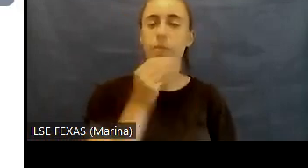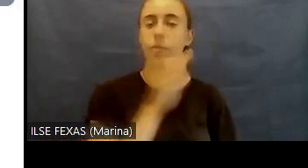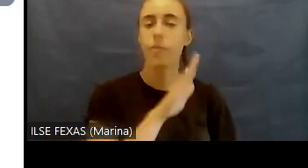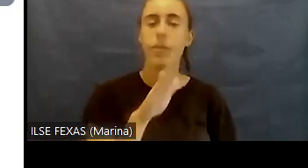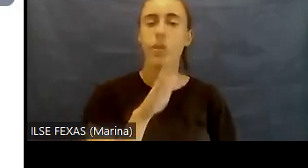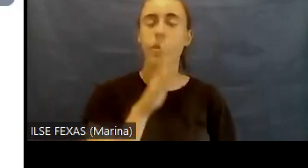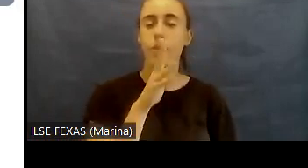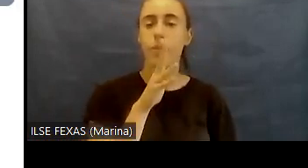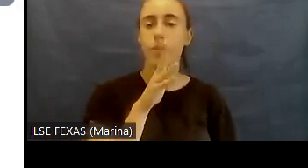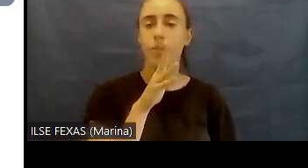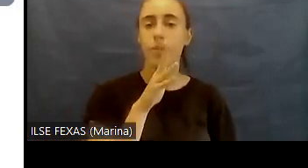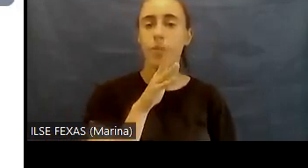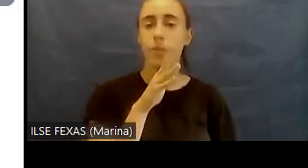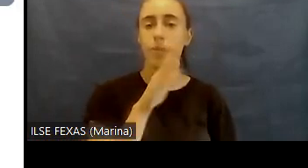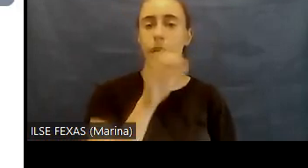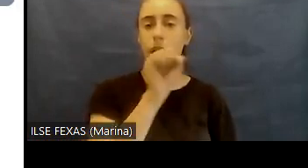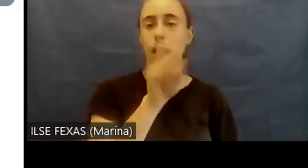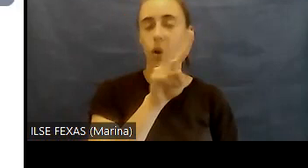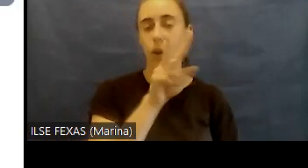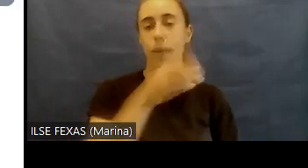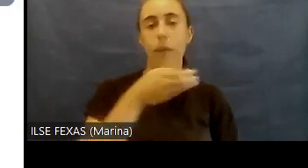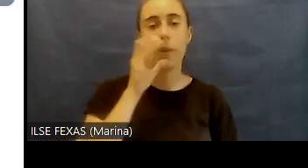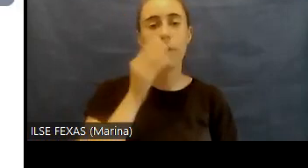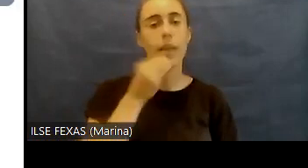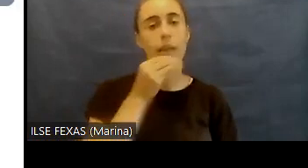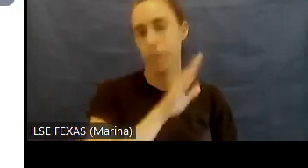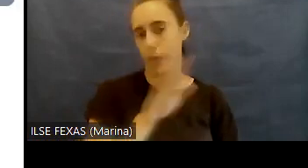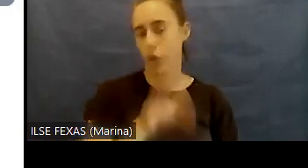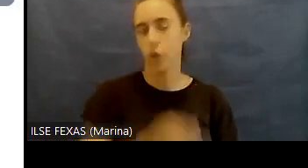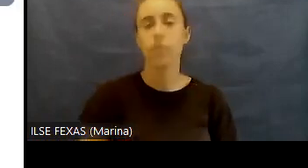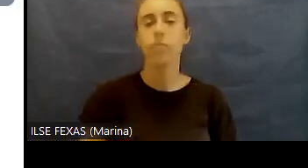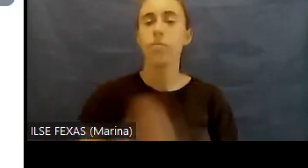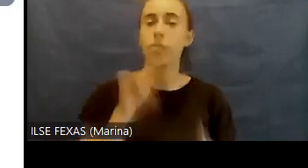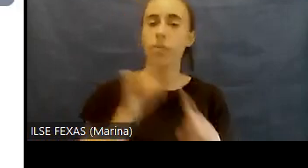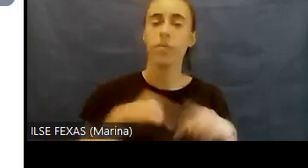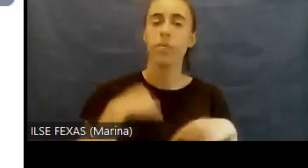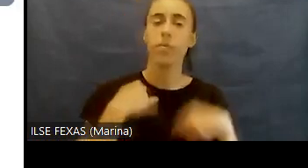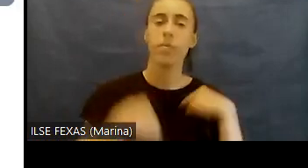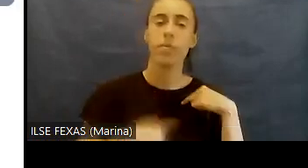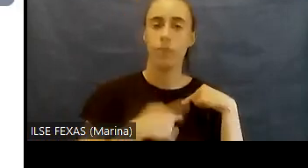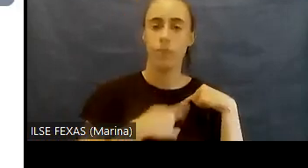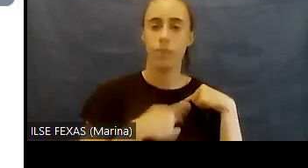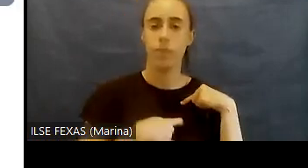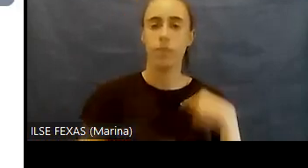LR de gel de aloe vera bebible, es el más adecuado a nivel cardiocirculatorio, sí.